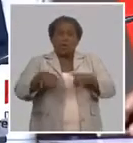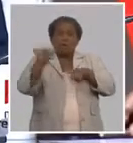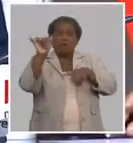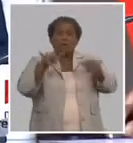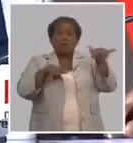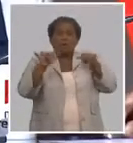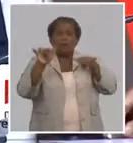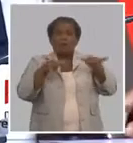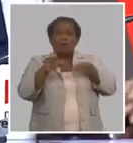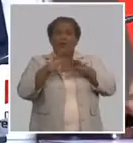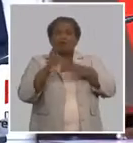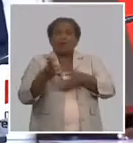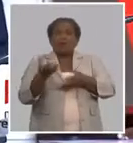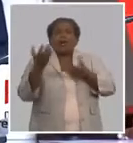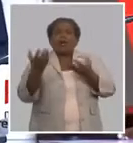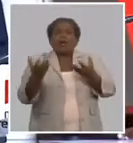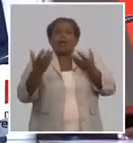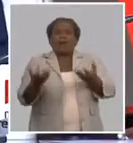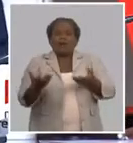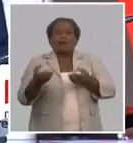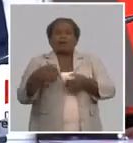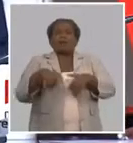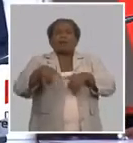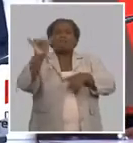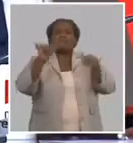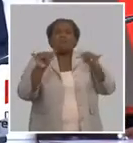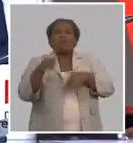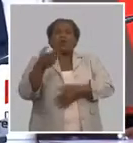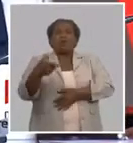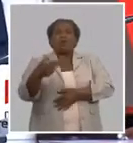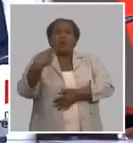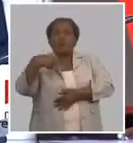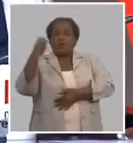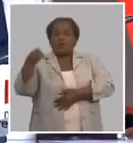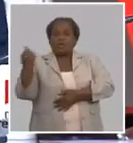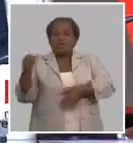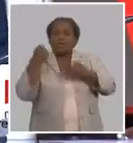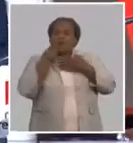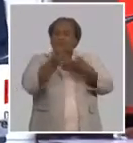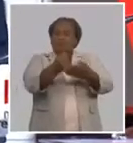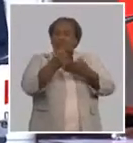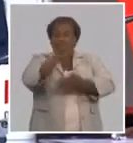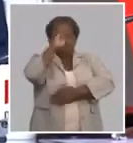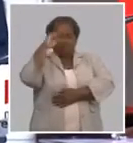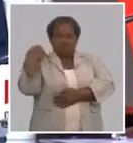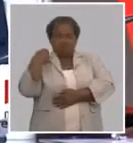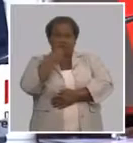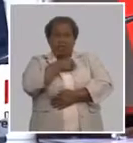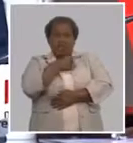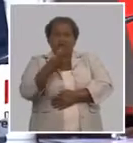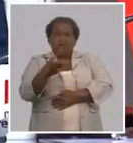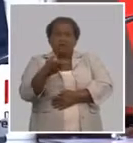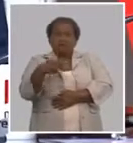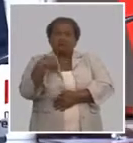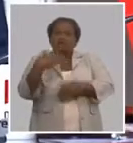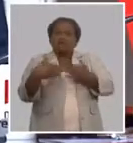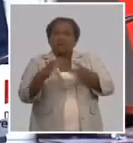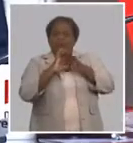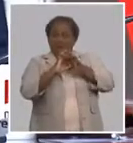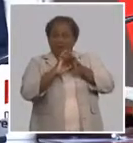relacionados con cargas vuelos humanitarios colaboración médica posibles contingencia